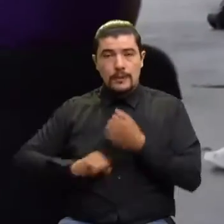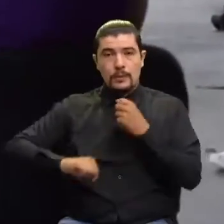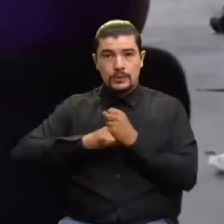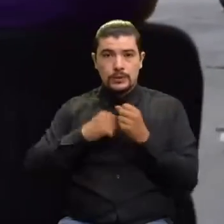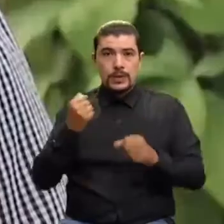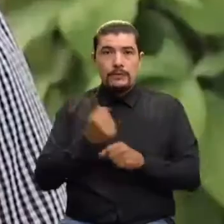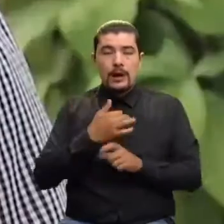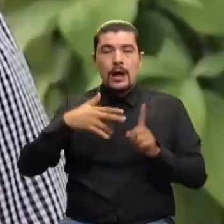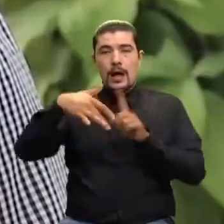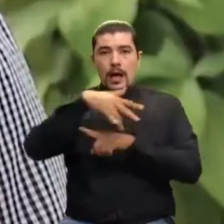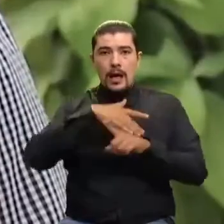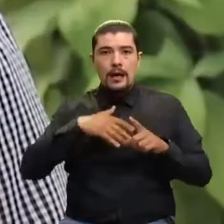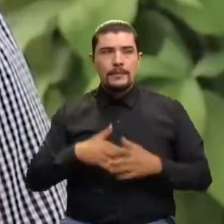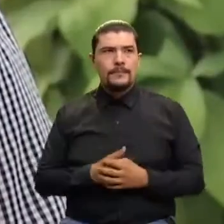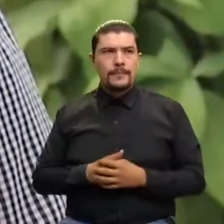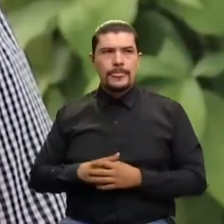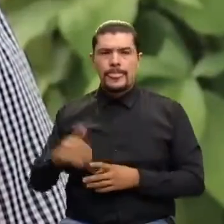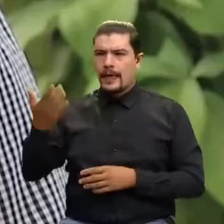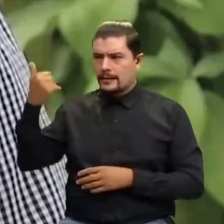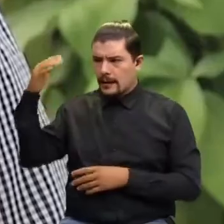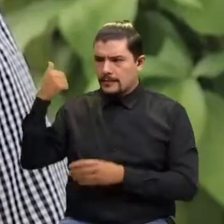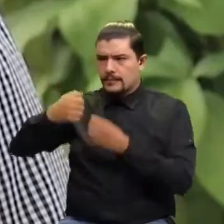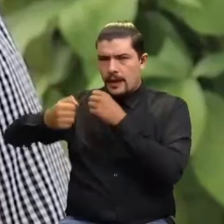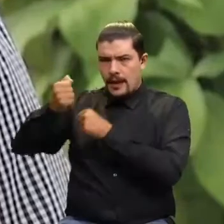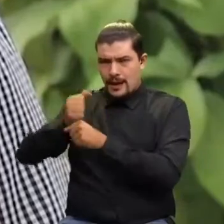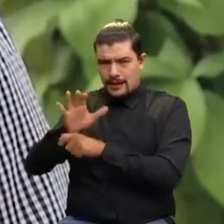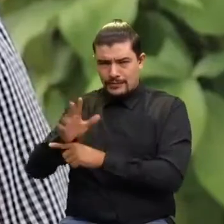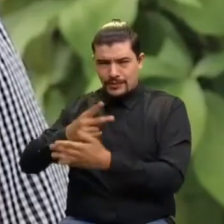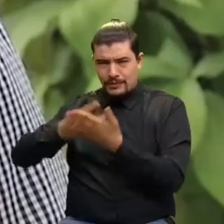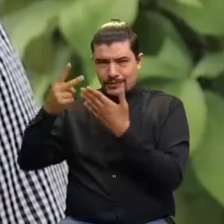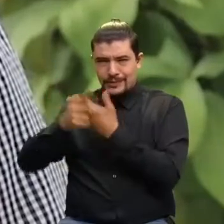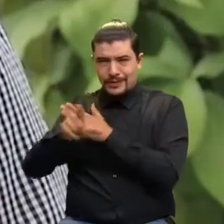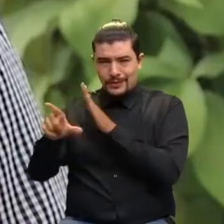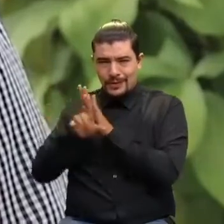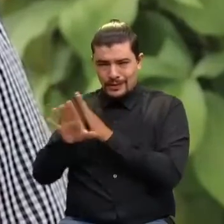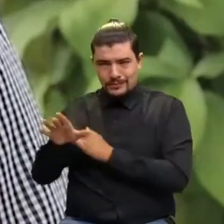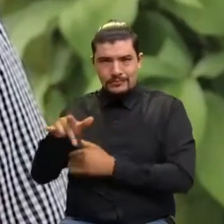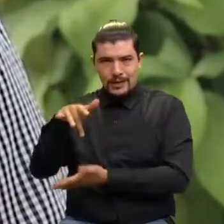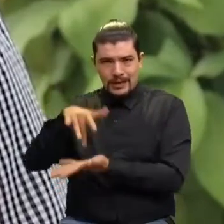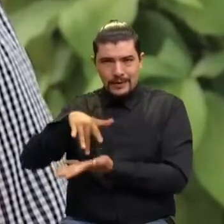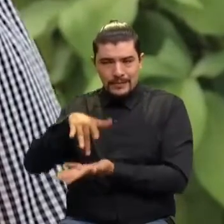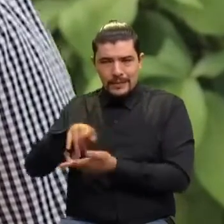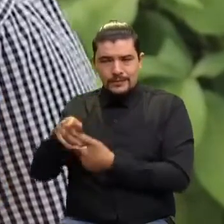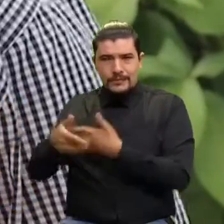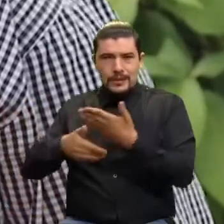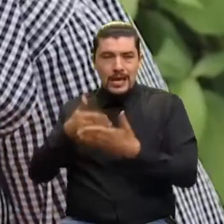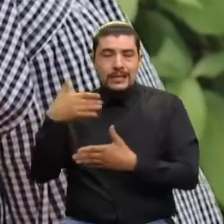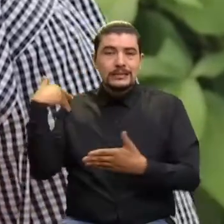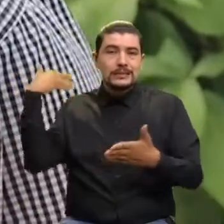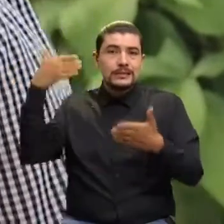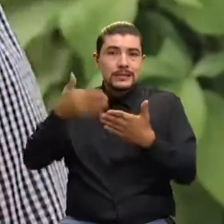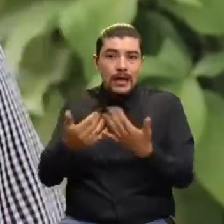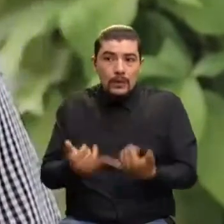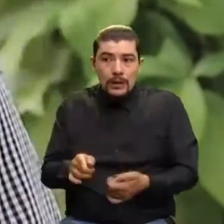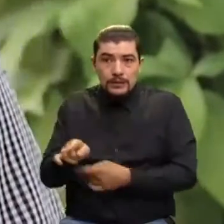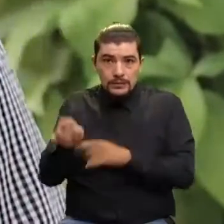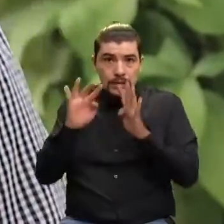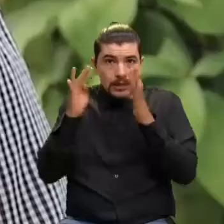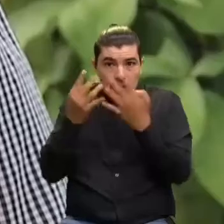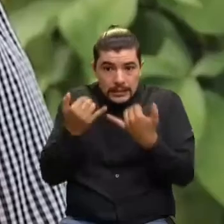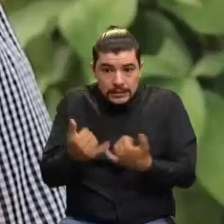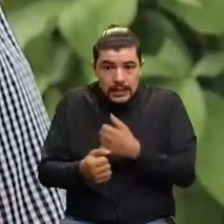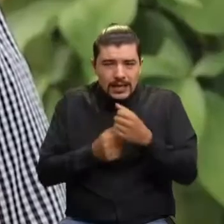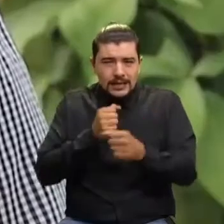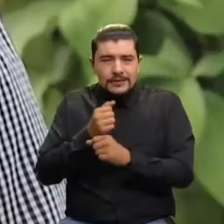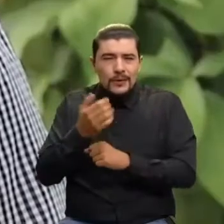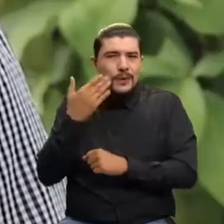que desde hace muchos años este proyecto de ley se venía presentando, hasta que por fin el Senado también este año,